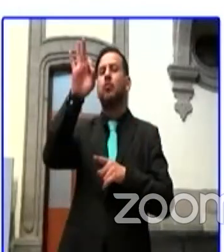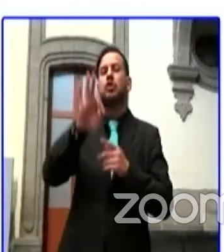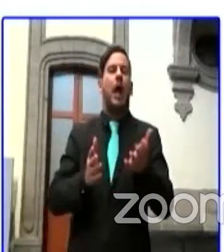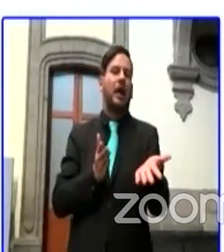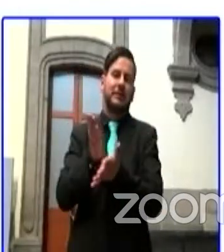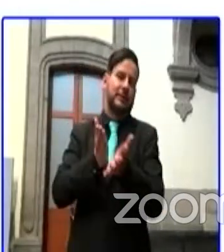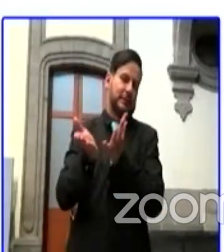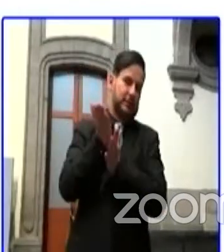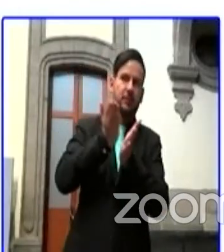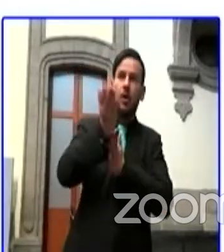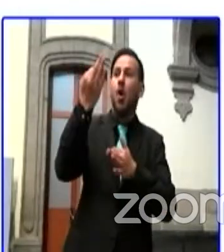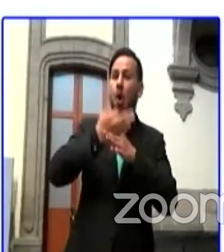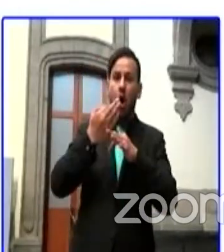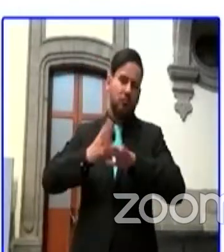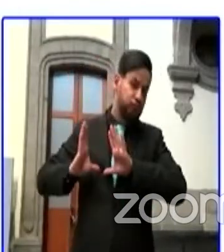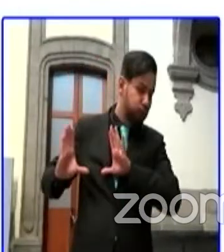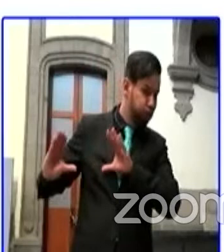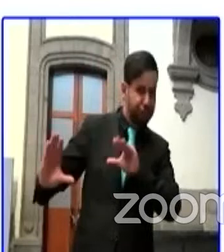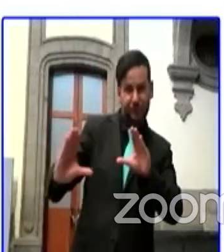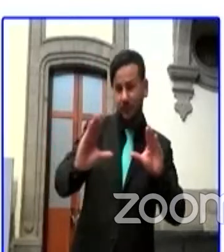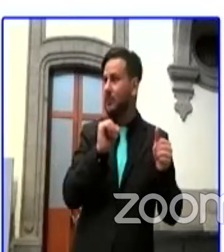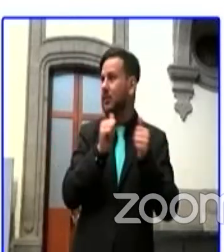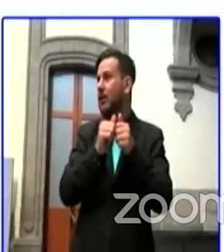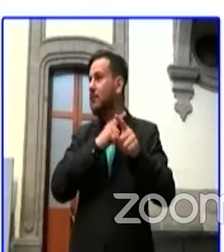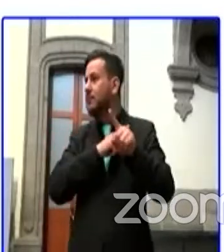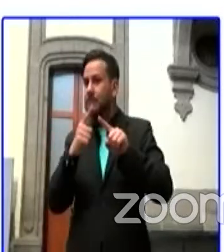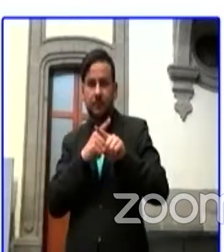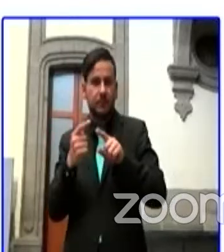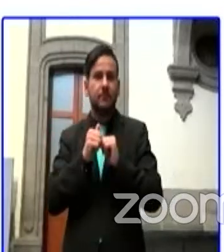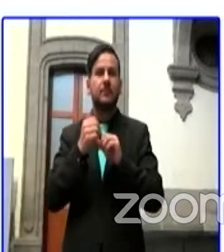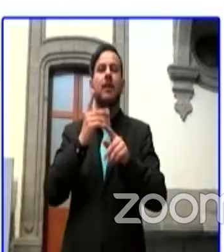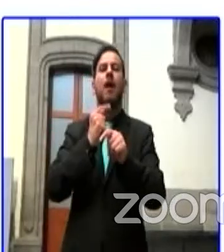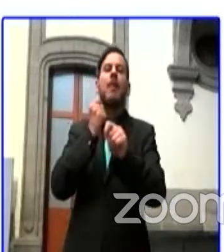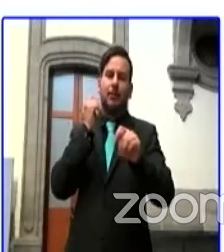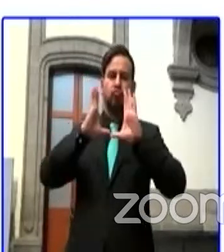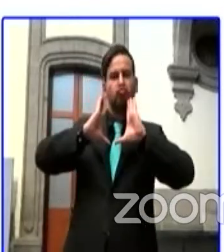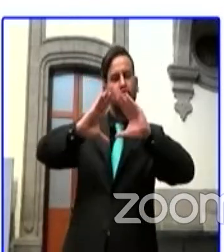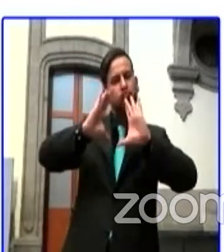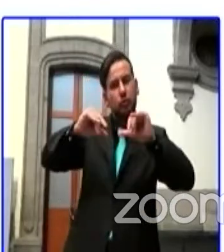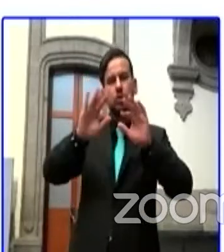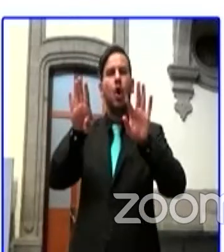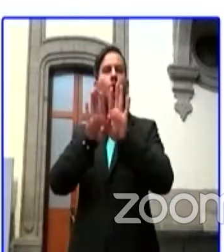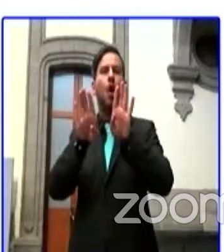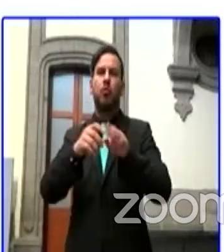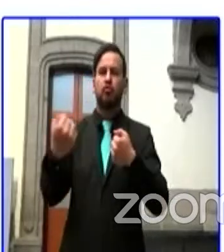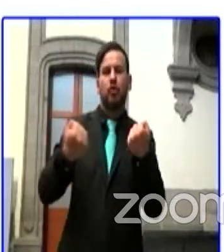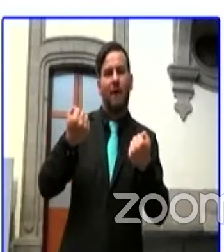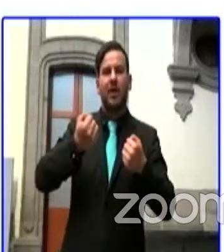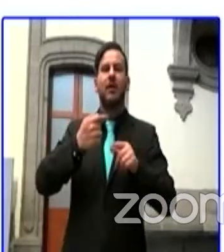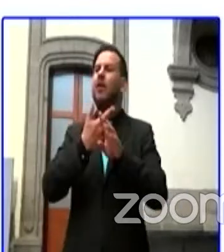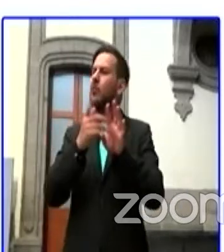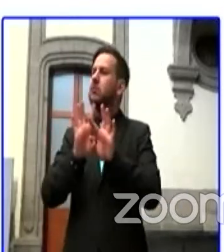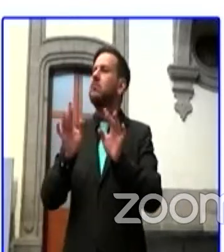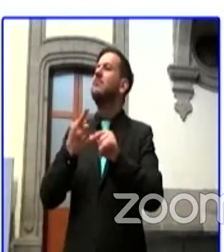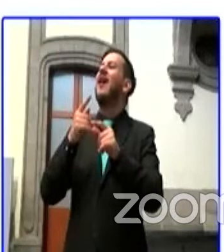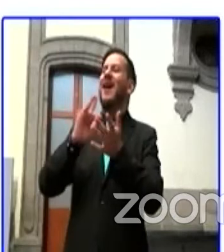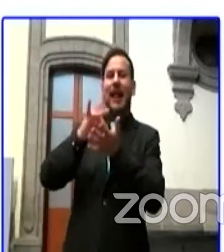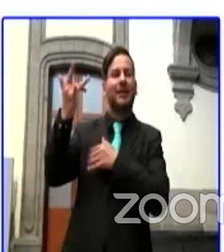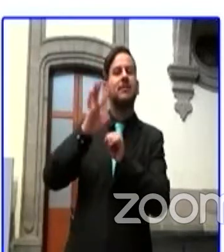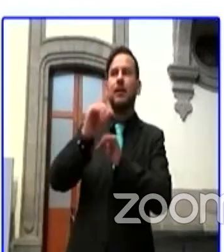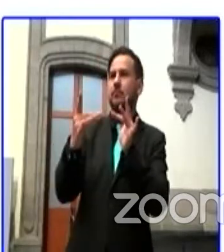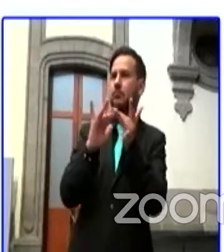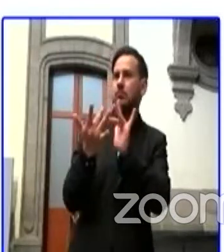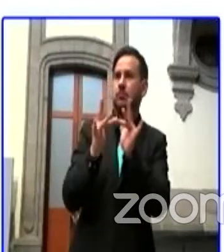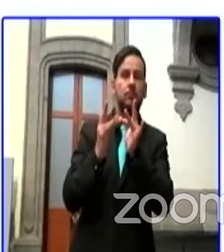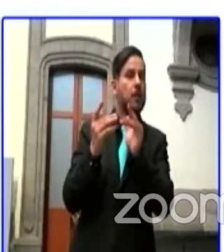estamos capacitando a los operadores del transporte público, y esto gracias a nuestros enlaces institucionales, a que tienen